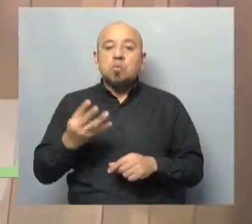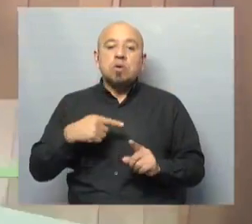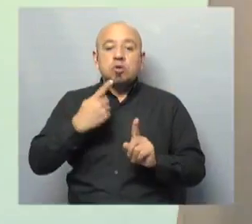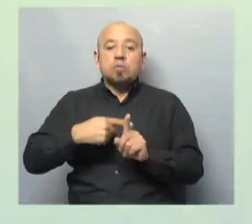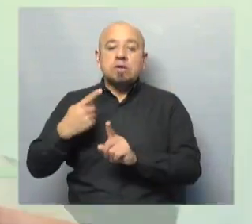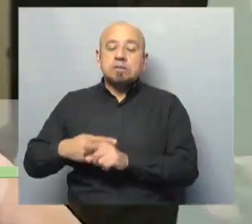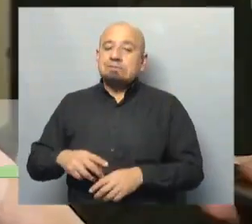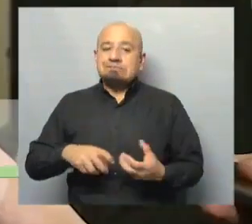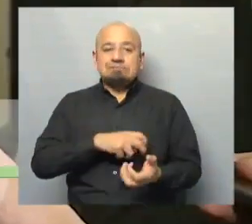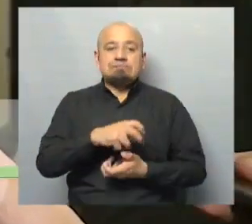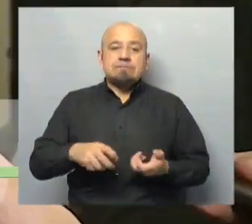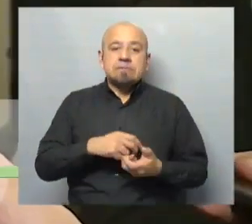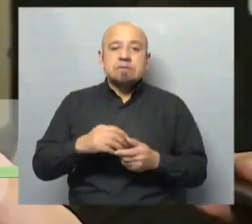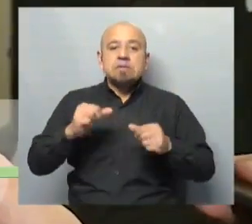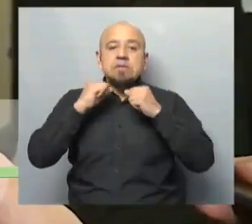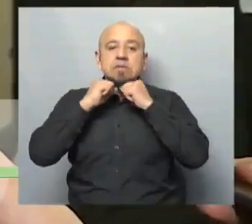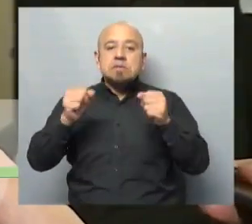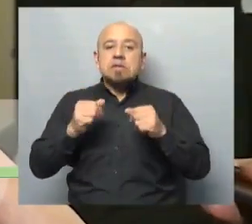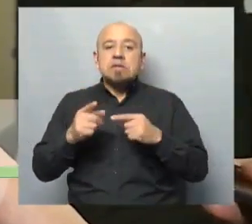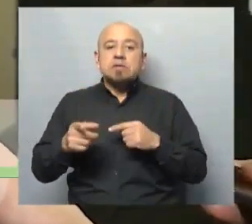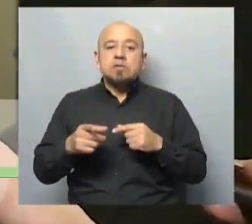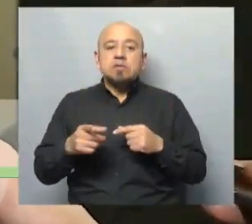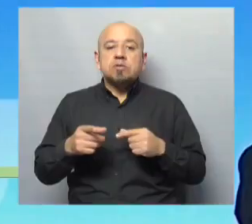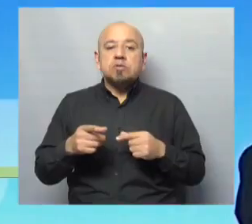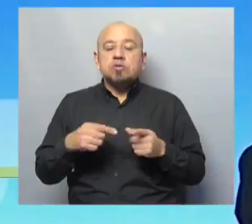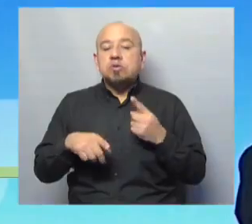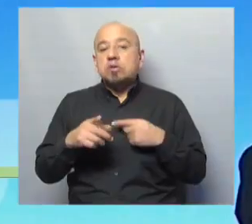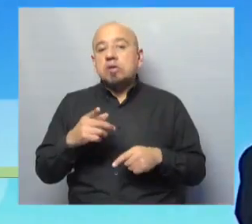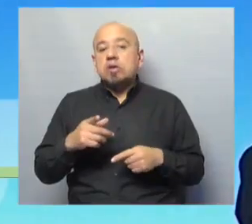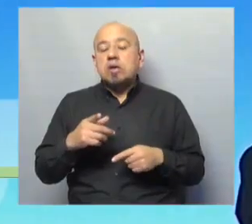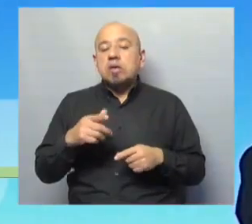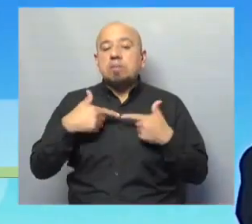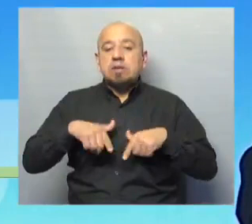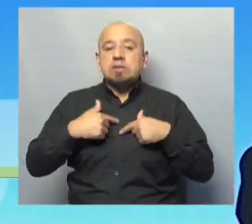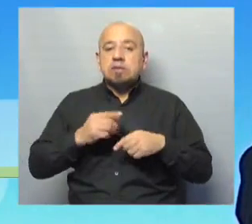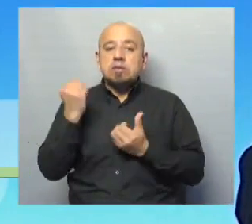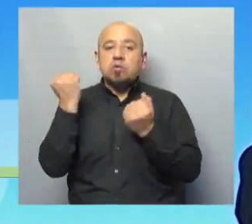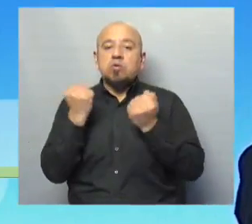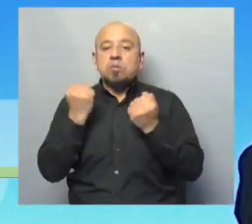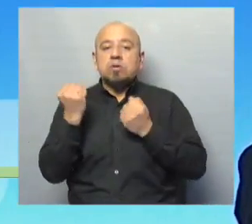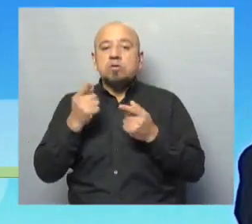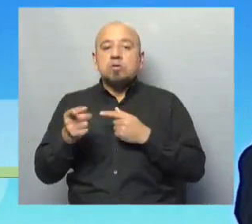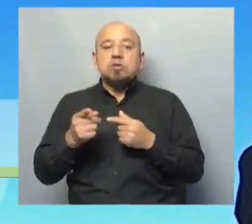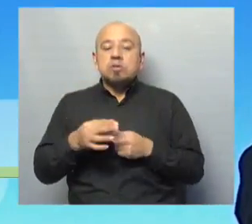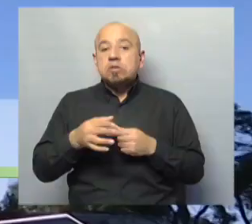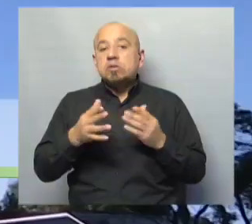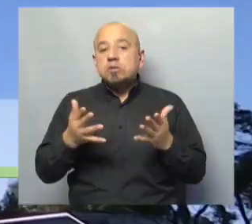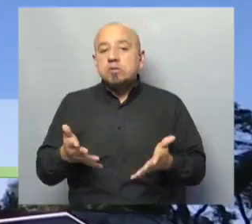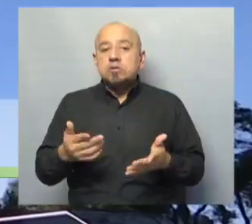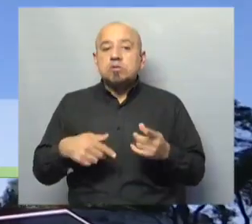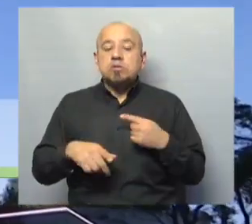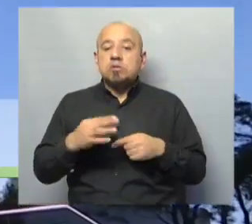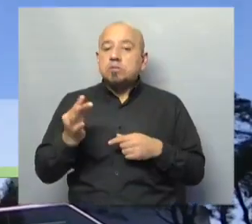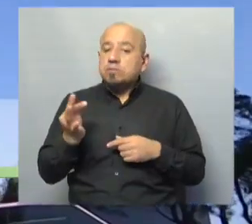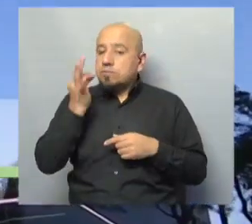caóticos el secretario de la presidencia de la república álvaro delgado y la ministra de economía y finanzas azucena arbeleche se hizo parón en